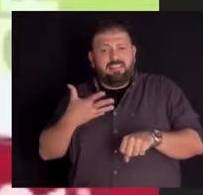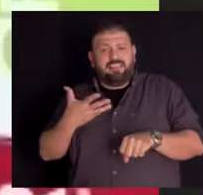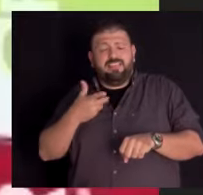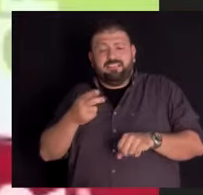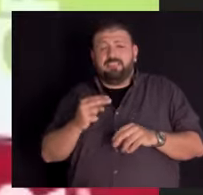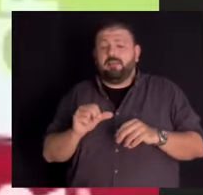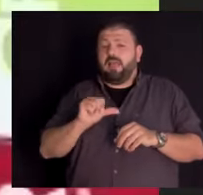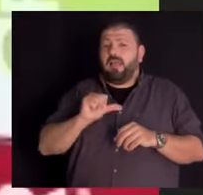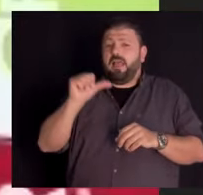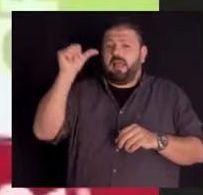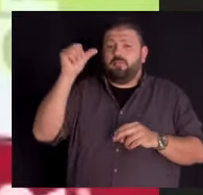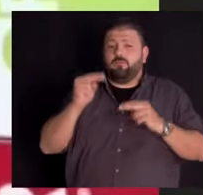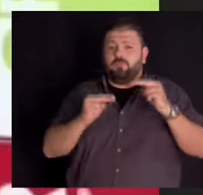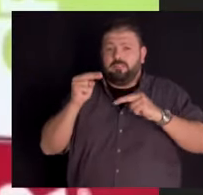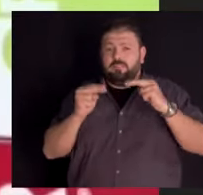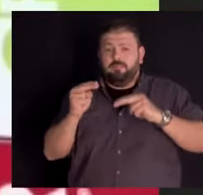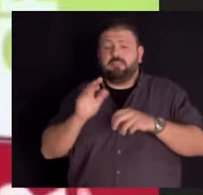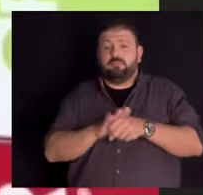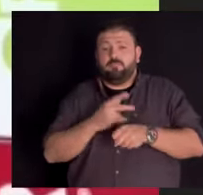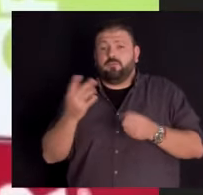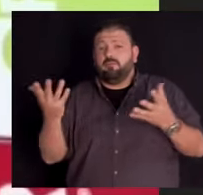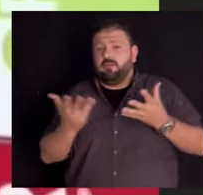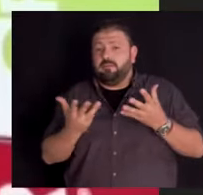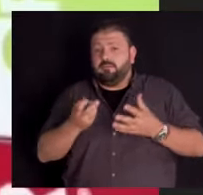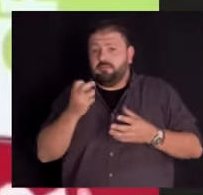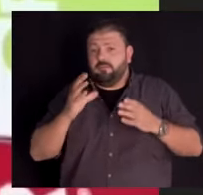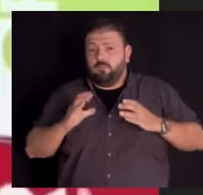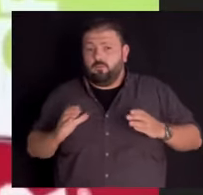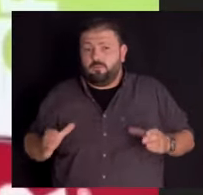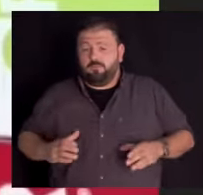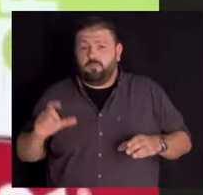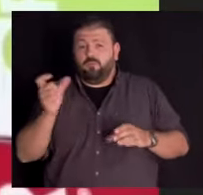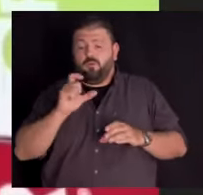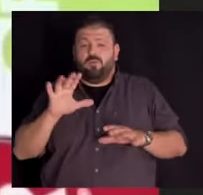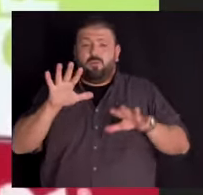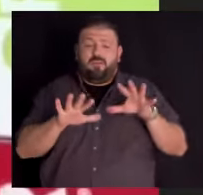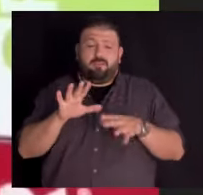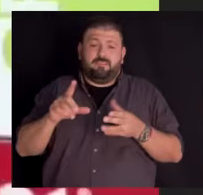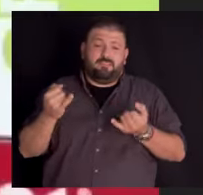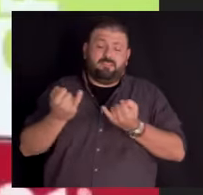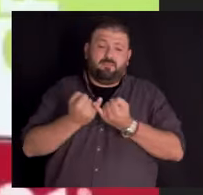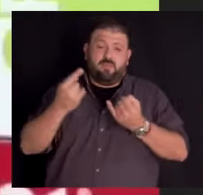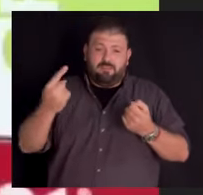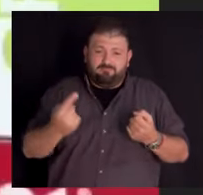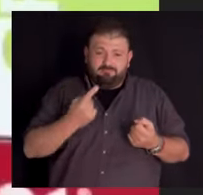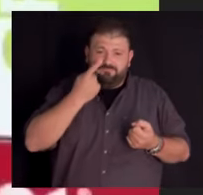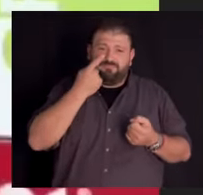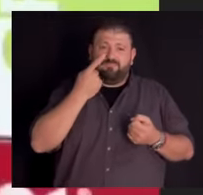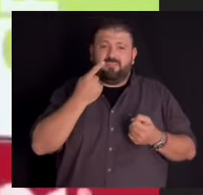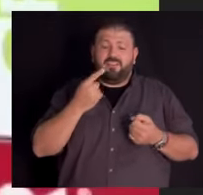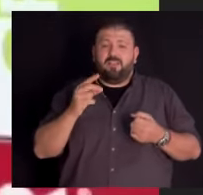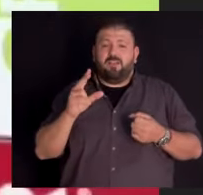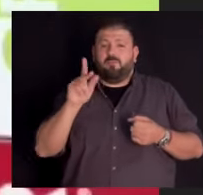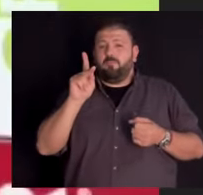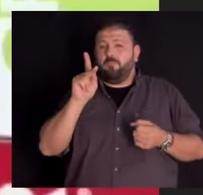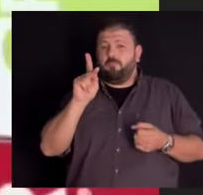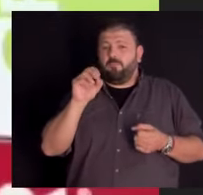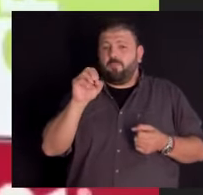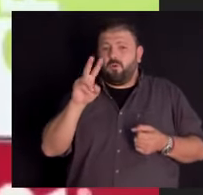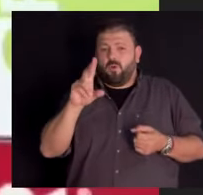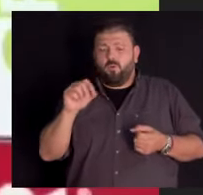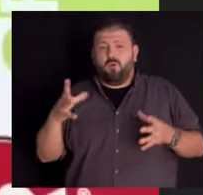histamina. ¿Esto qué va a hacer? Va a hacer que el cuerpo, cuando entre polvo, cierre las entradas y no lo deje